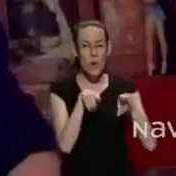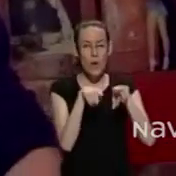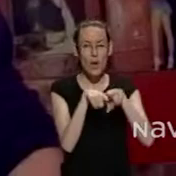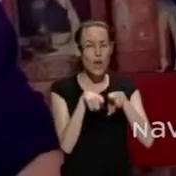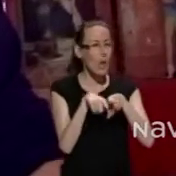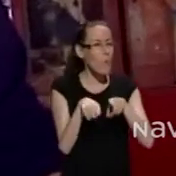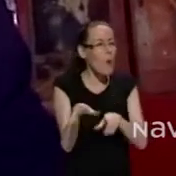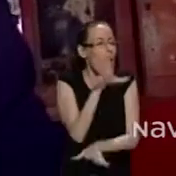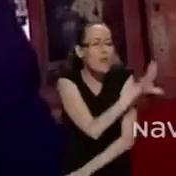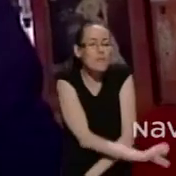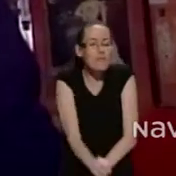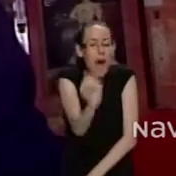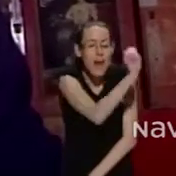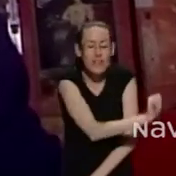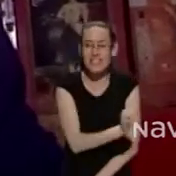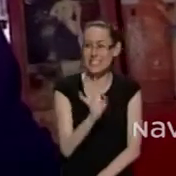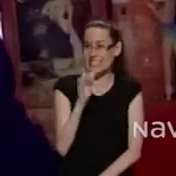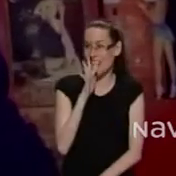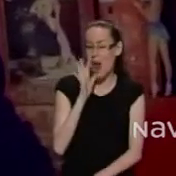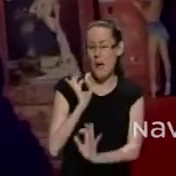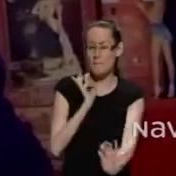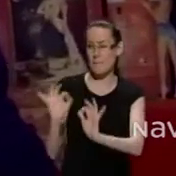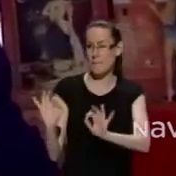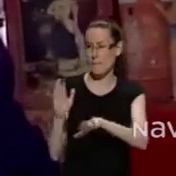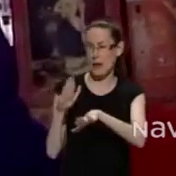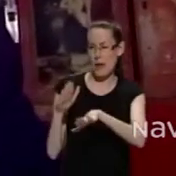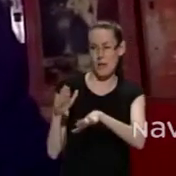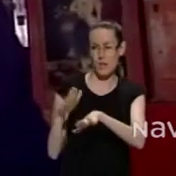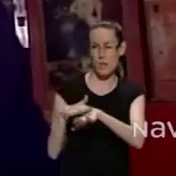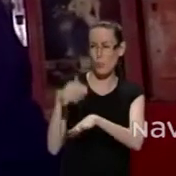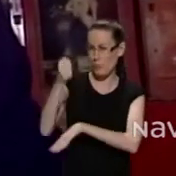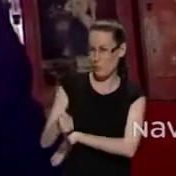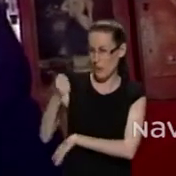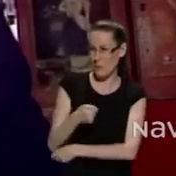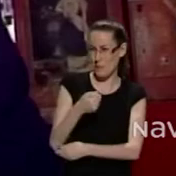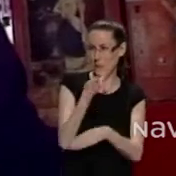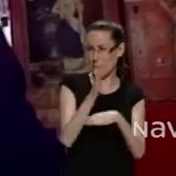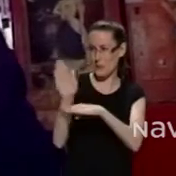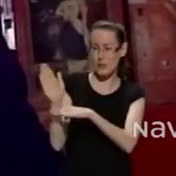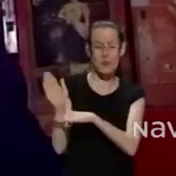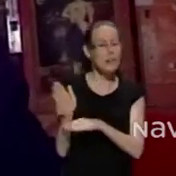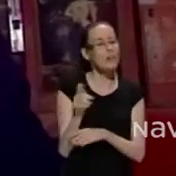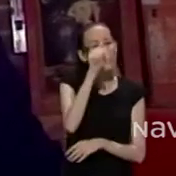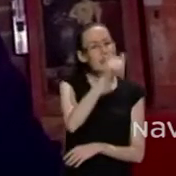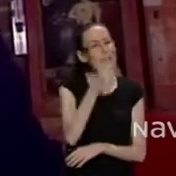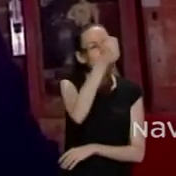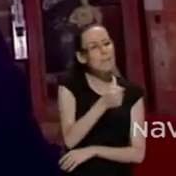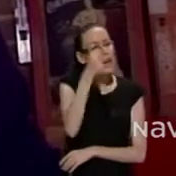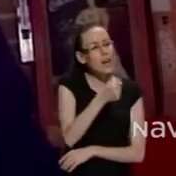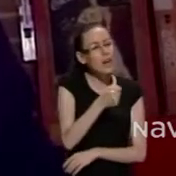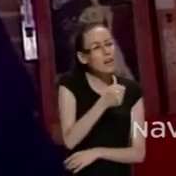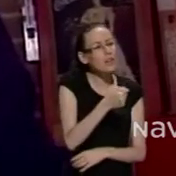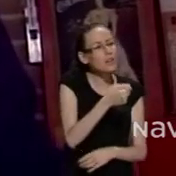Erro. Eso es. Preparando un poco todo para los peregrinos. ¿Qué encuentran los peregrinos cuando llegan aquí? Pues bueno,